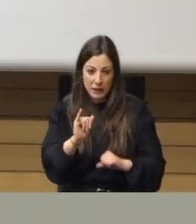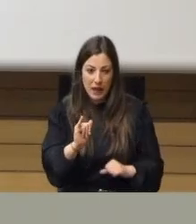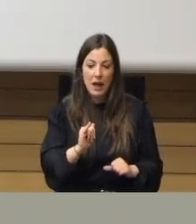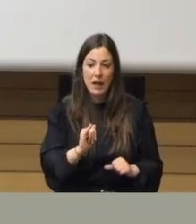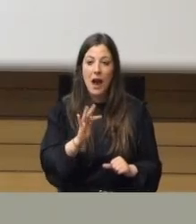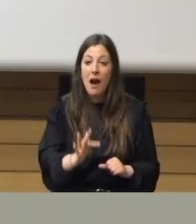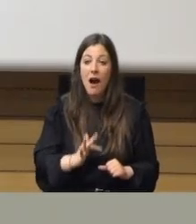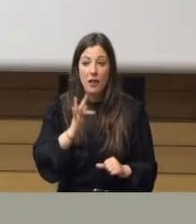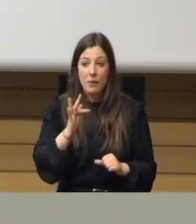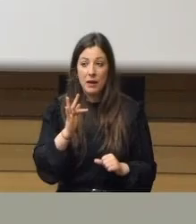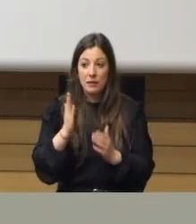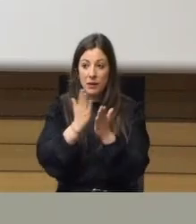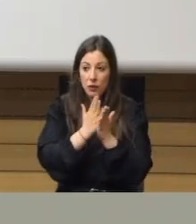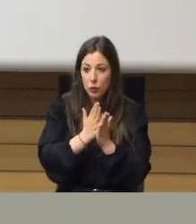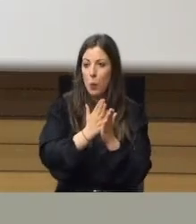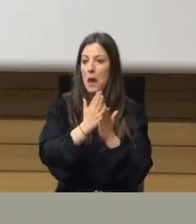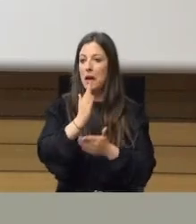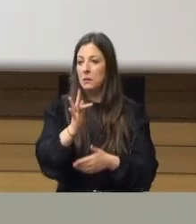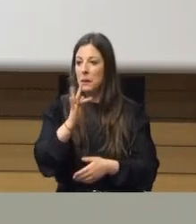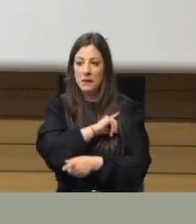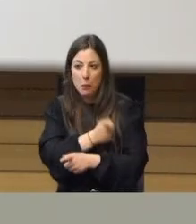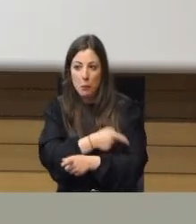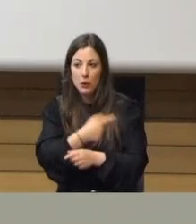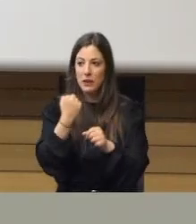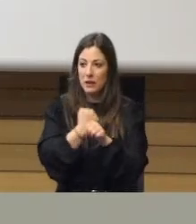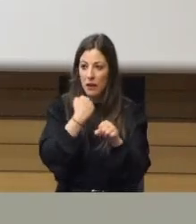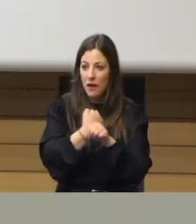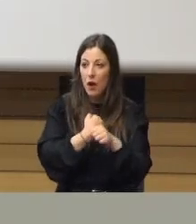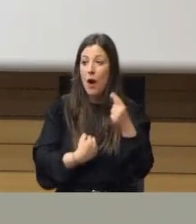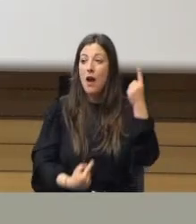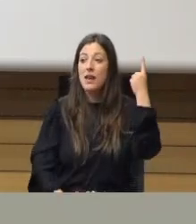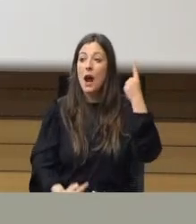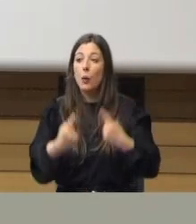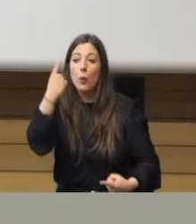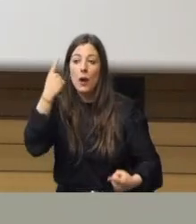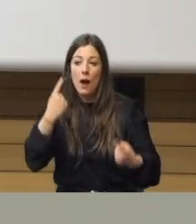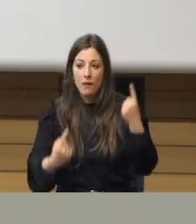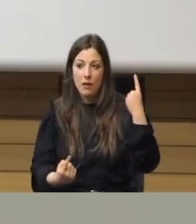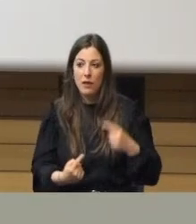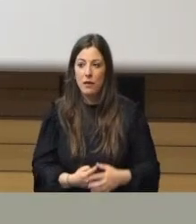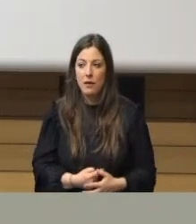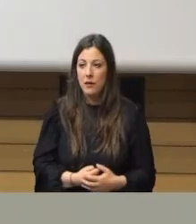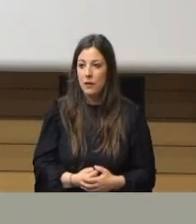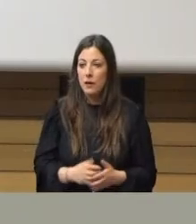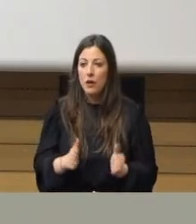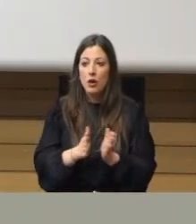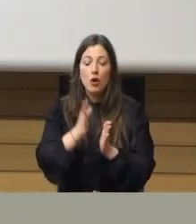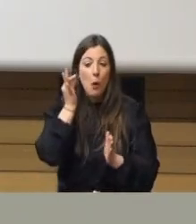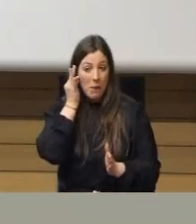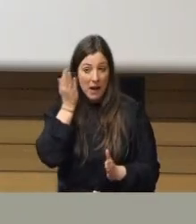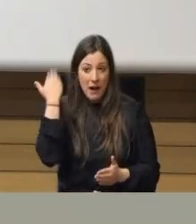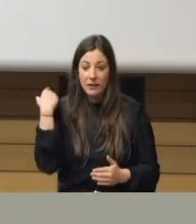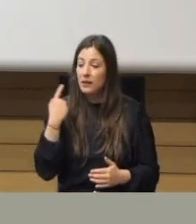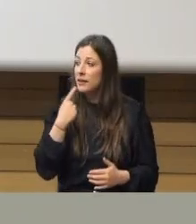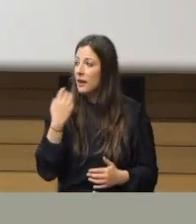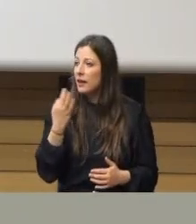mantenéis estudio, deporte, trabajo, y que alguna vez, cuando decía la compañera anterior, no